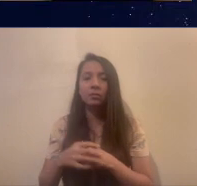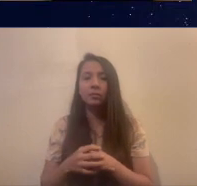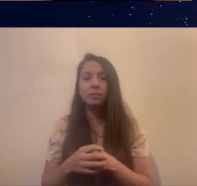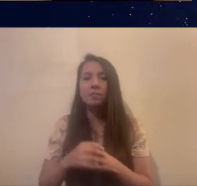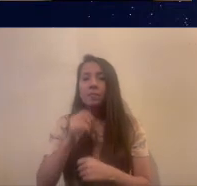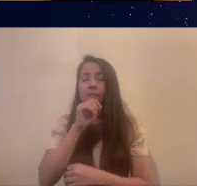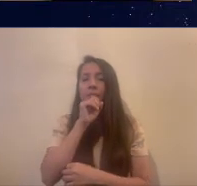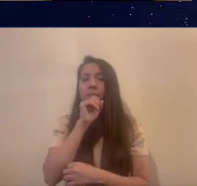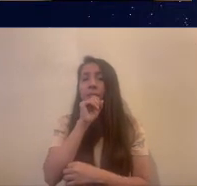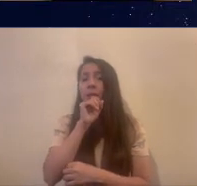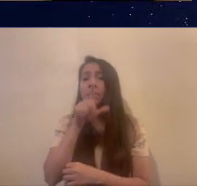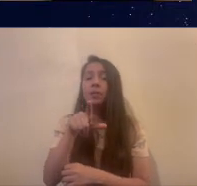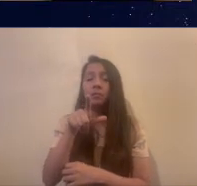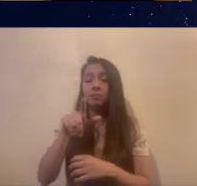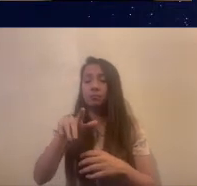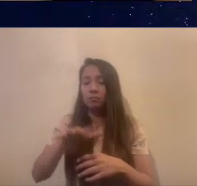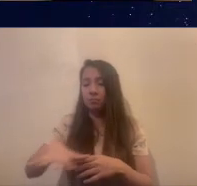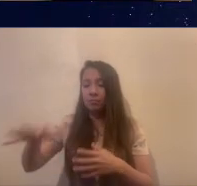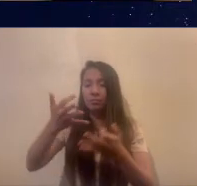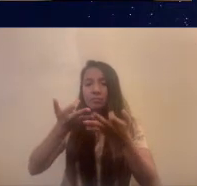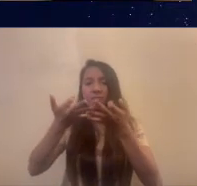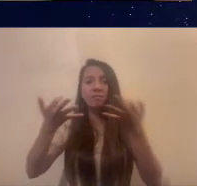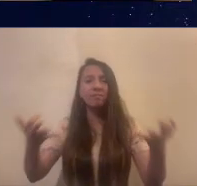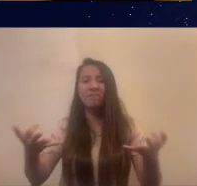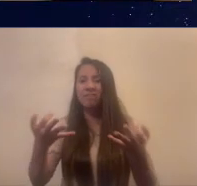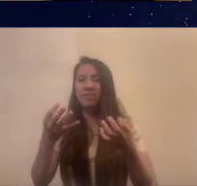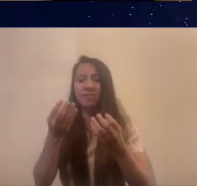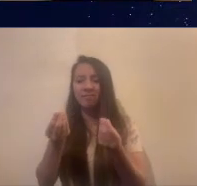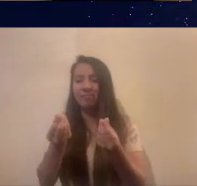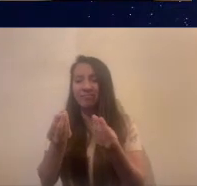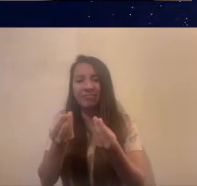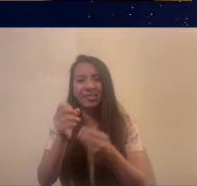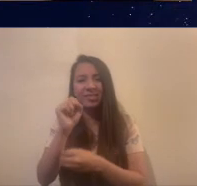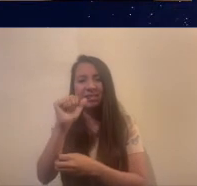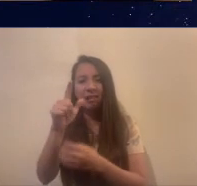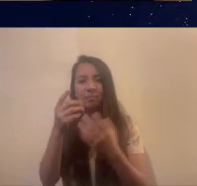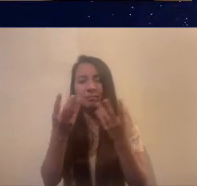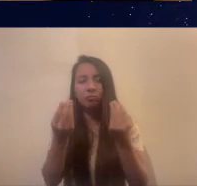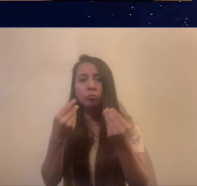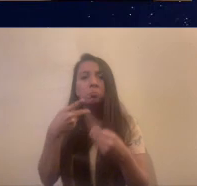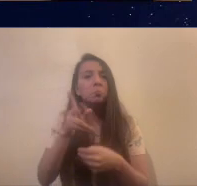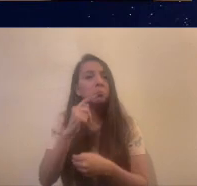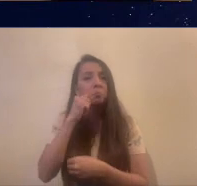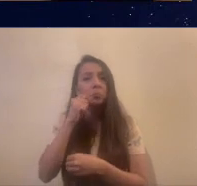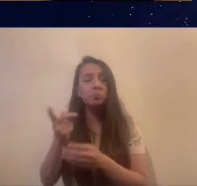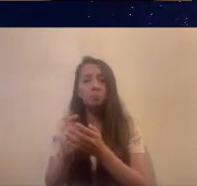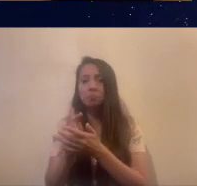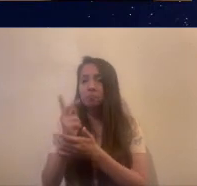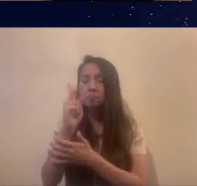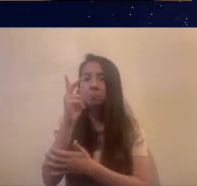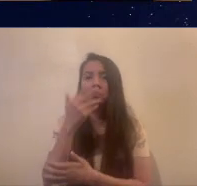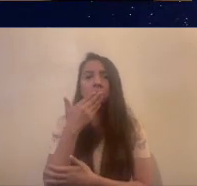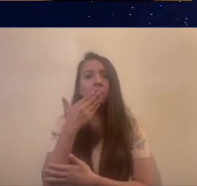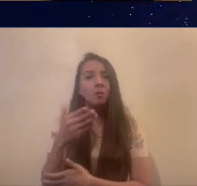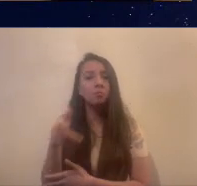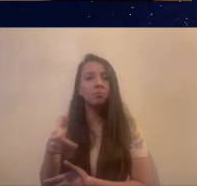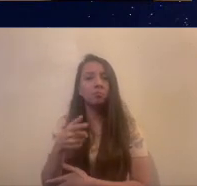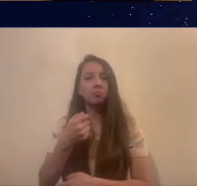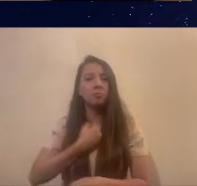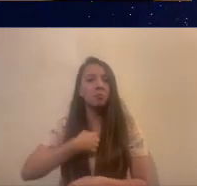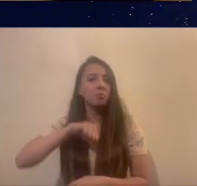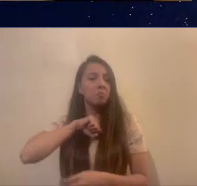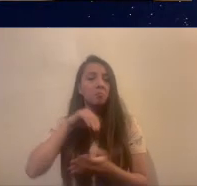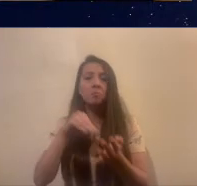también el tema que crece en un suelo que es empobrecido y salino, sin embargo su valor nutricional se mantiene. ¿Y por qué